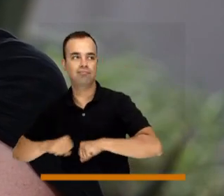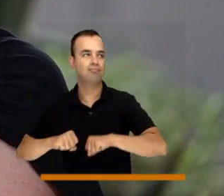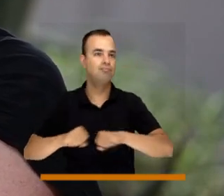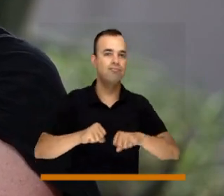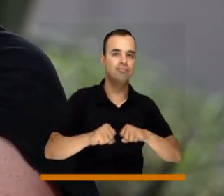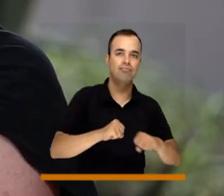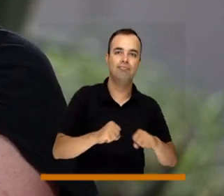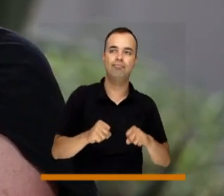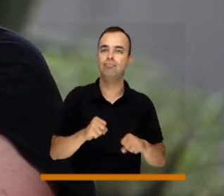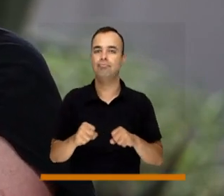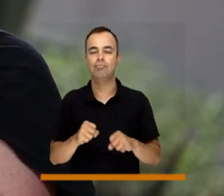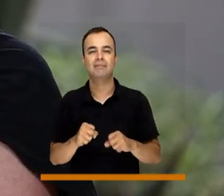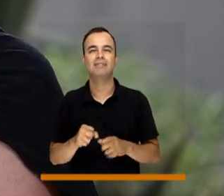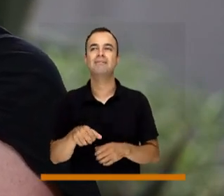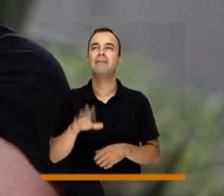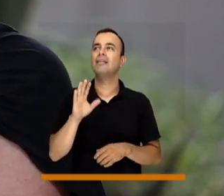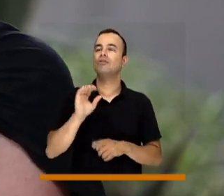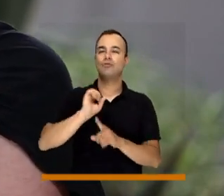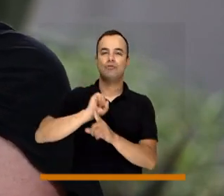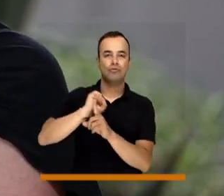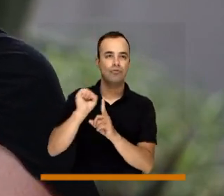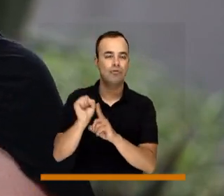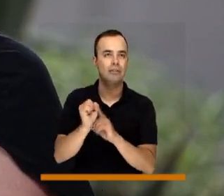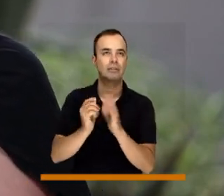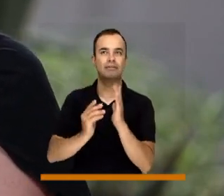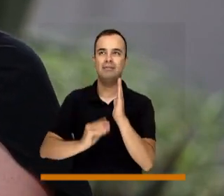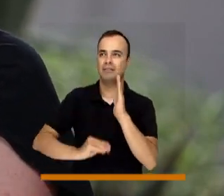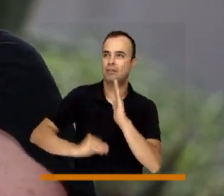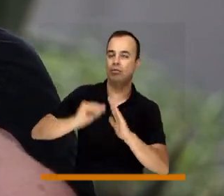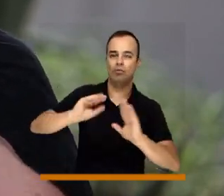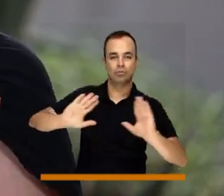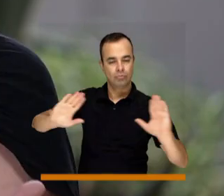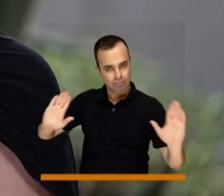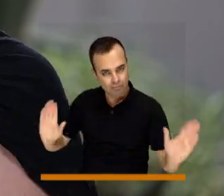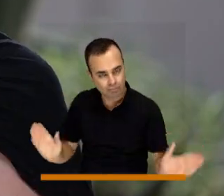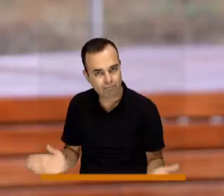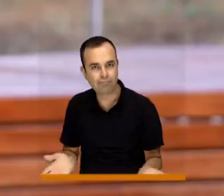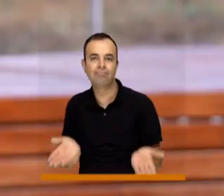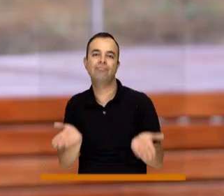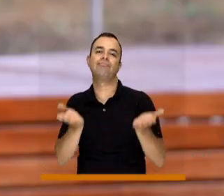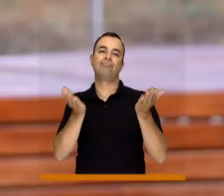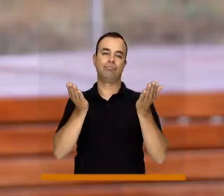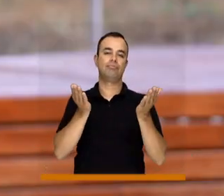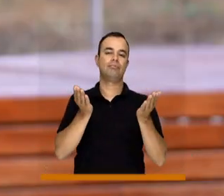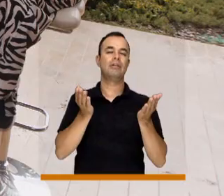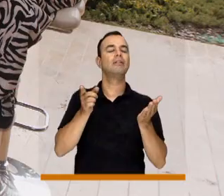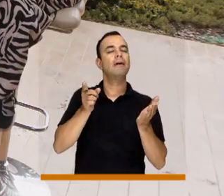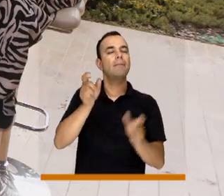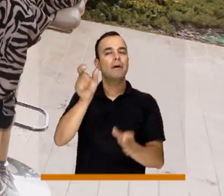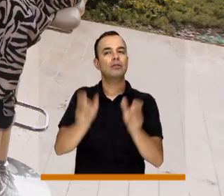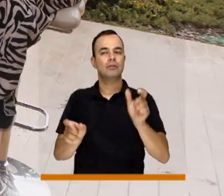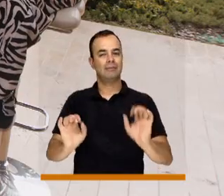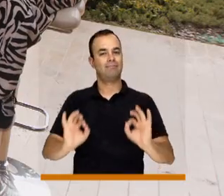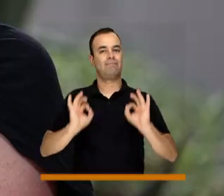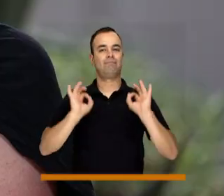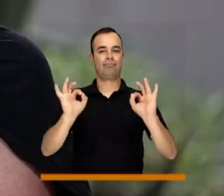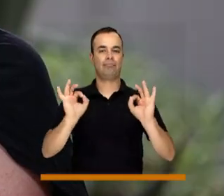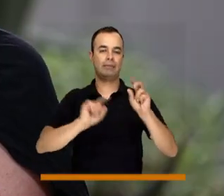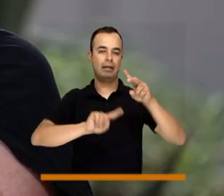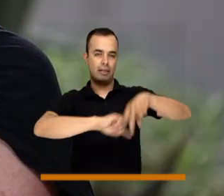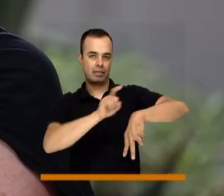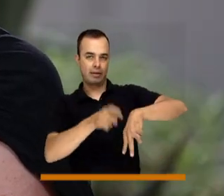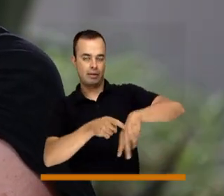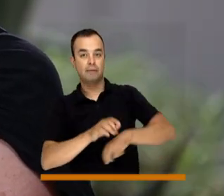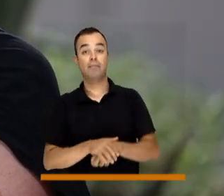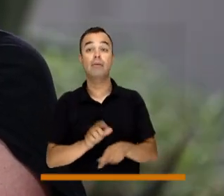temas más sociales y desarrollo en una dimensión más amplia del ser humano. Hay